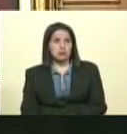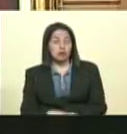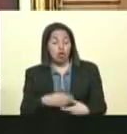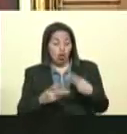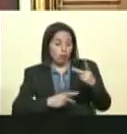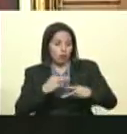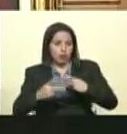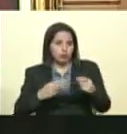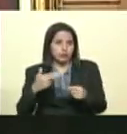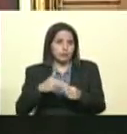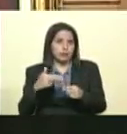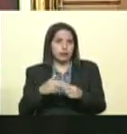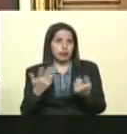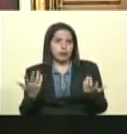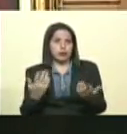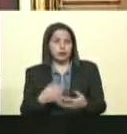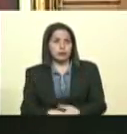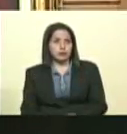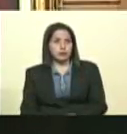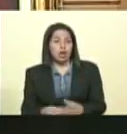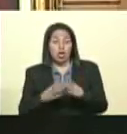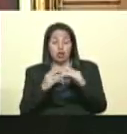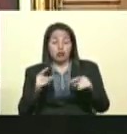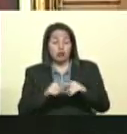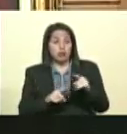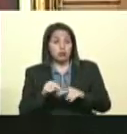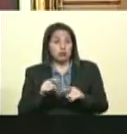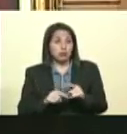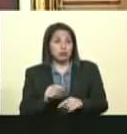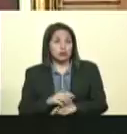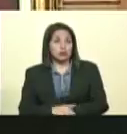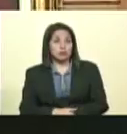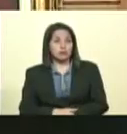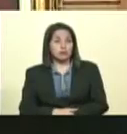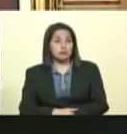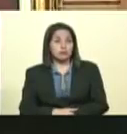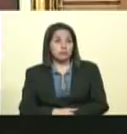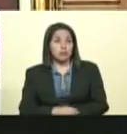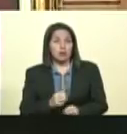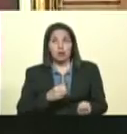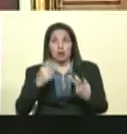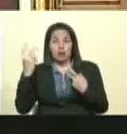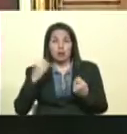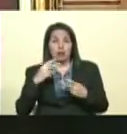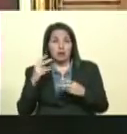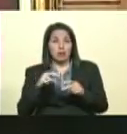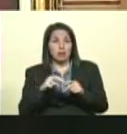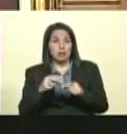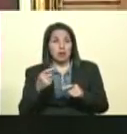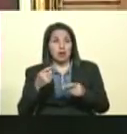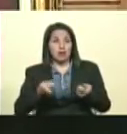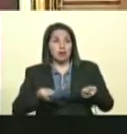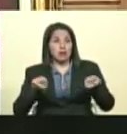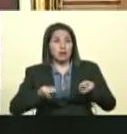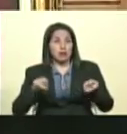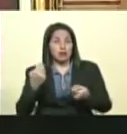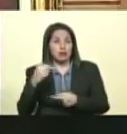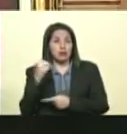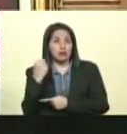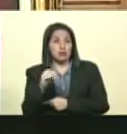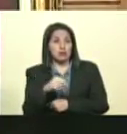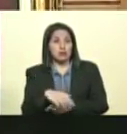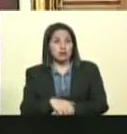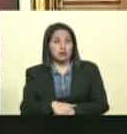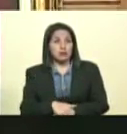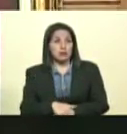Producir petróleo y todos sus derivados para el país, para la exportación y para el mercado nacional, ¿verdad? Si